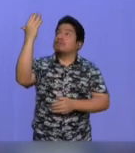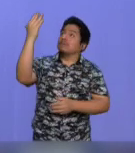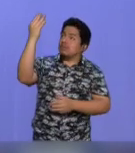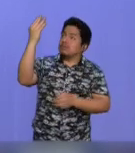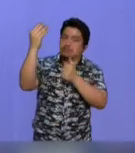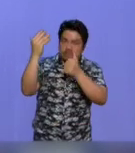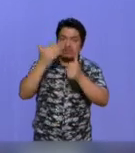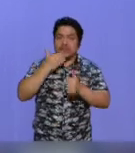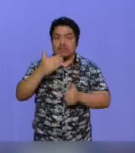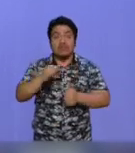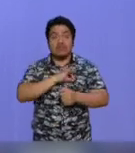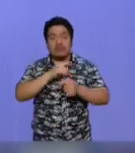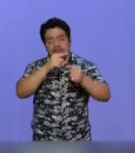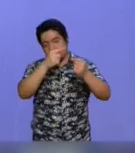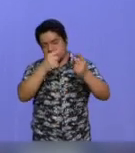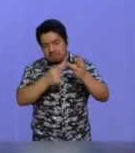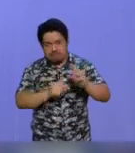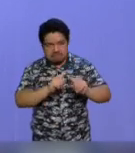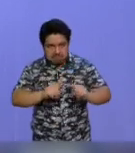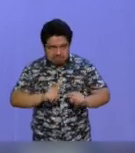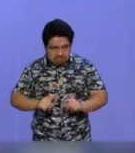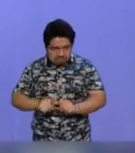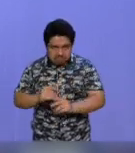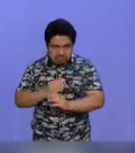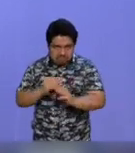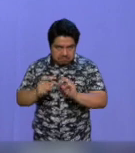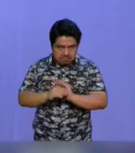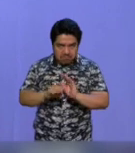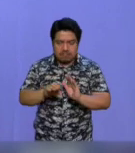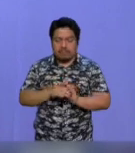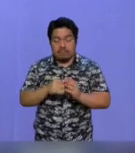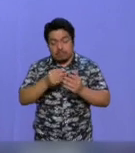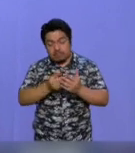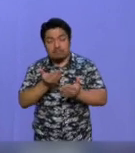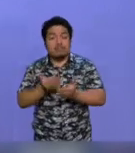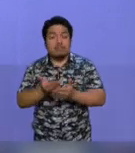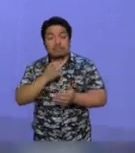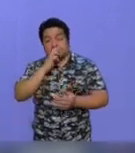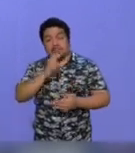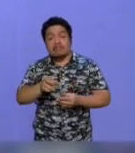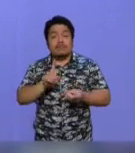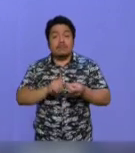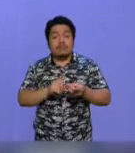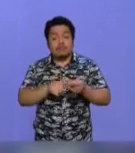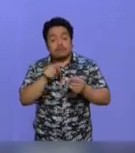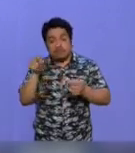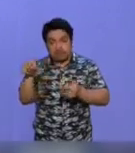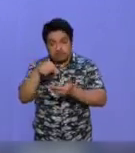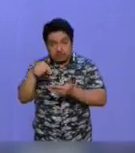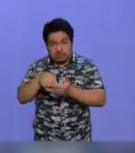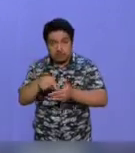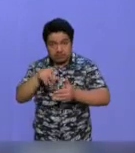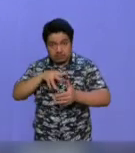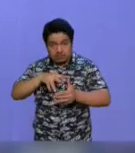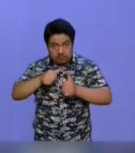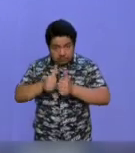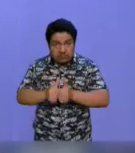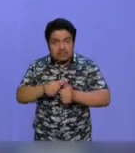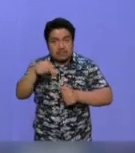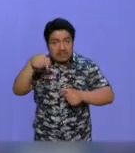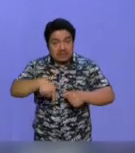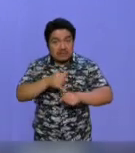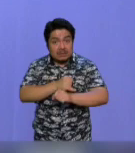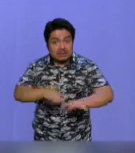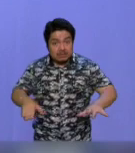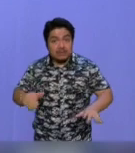folio y fondo de seguridad, entre otras medidas. Los resultados de la revisión se concentrarán ahí en ese órgano. Y como aquí le informamos,